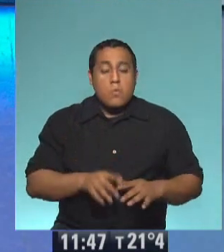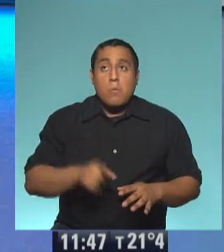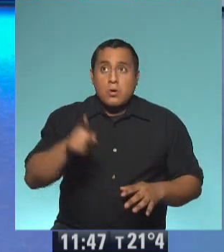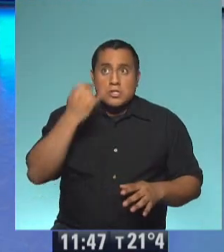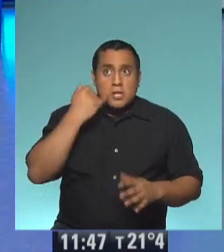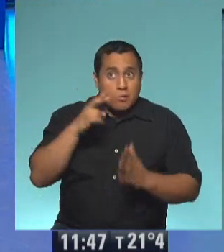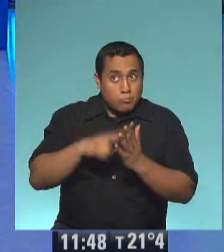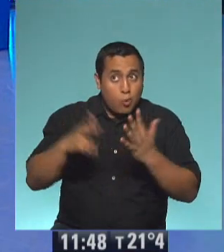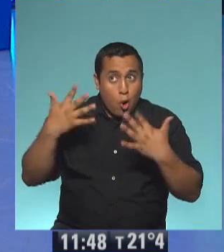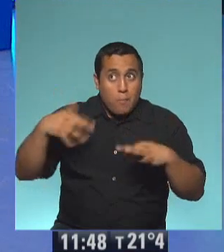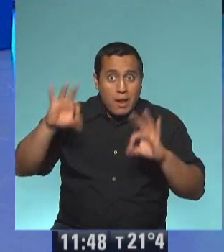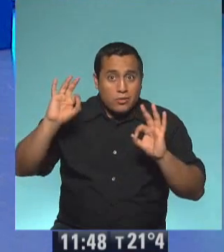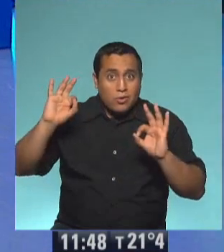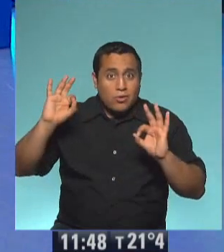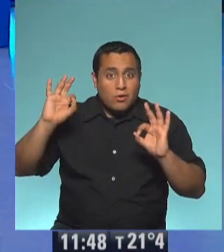leíste todo?